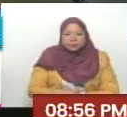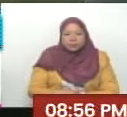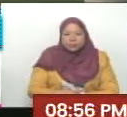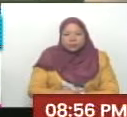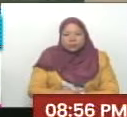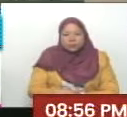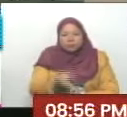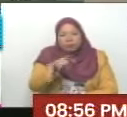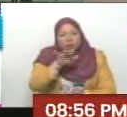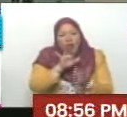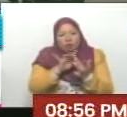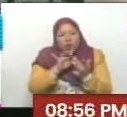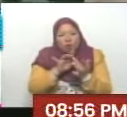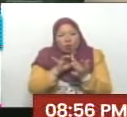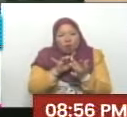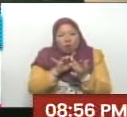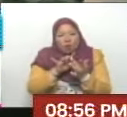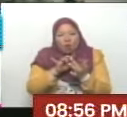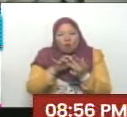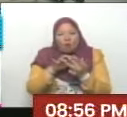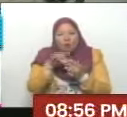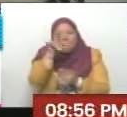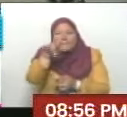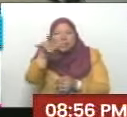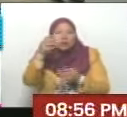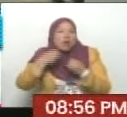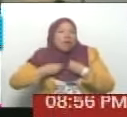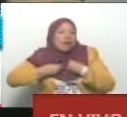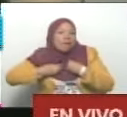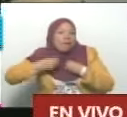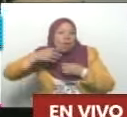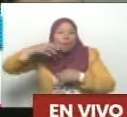¿Ustedes tienen contacto con los extraterrestres?